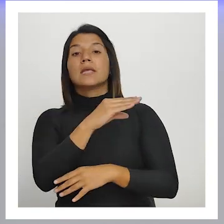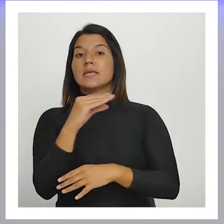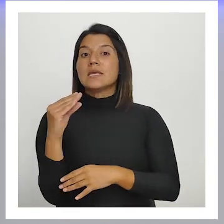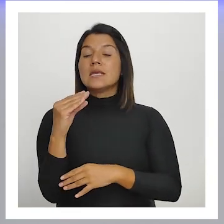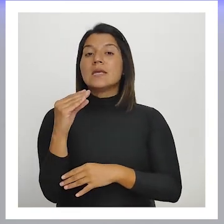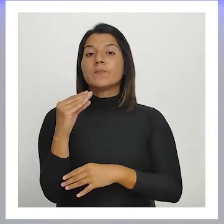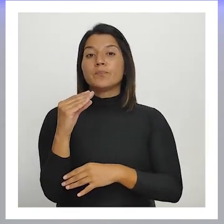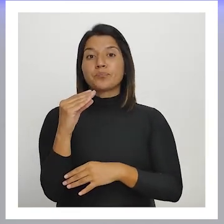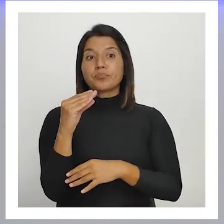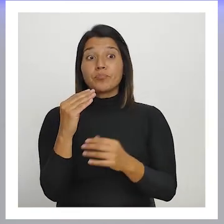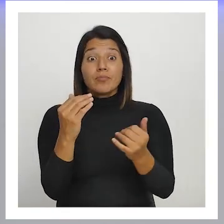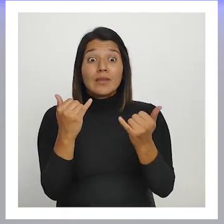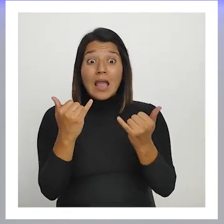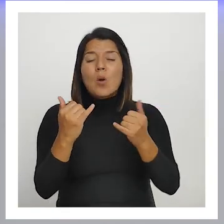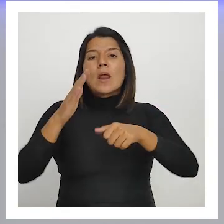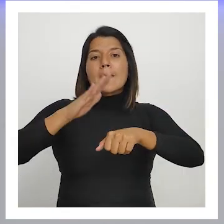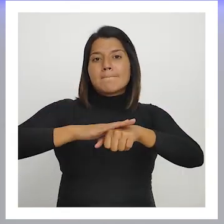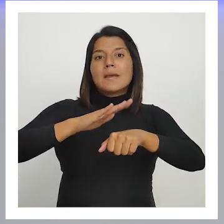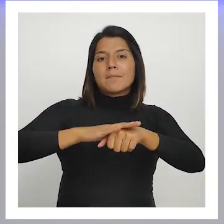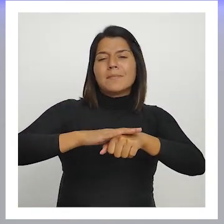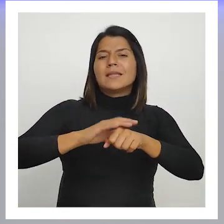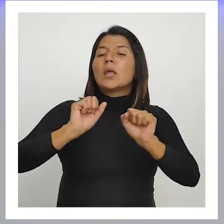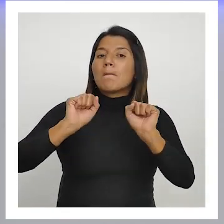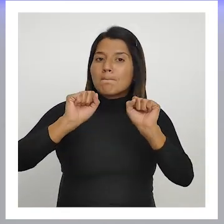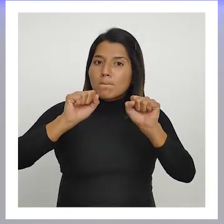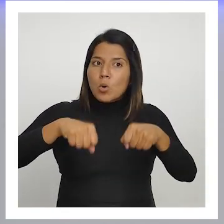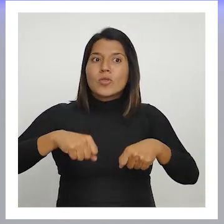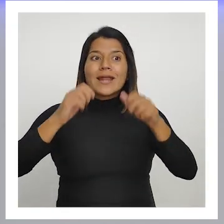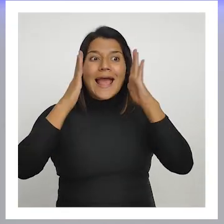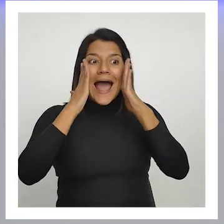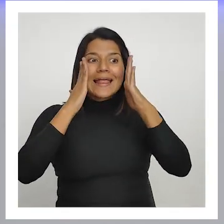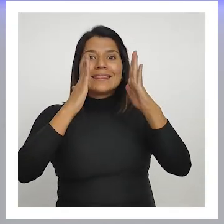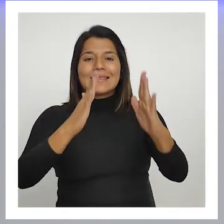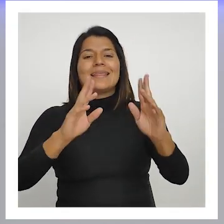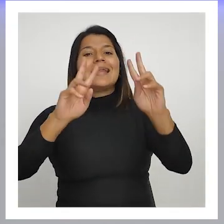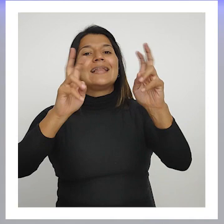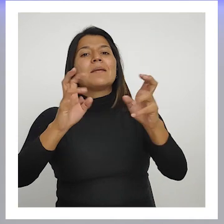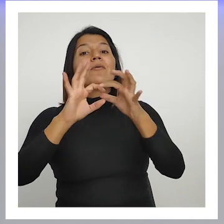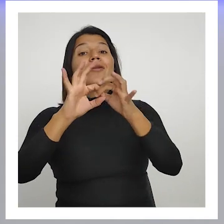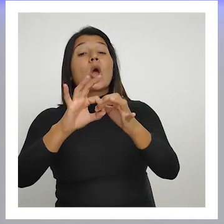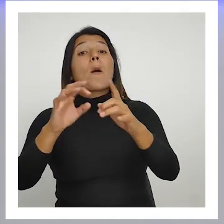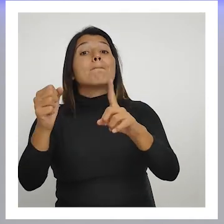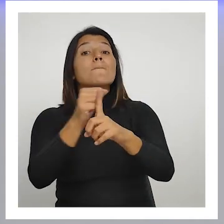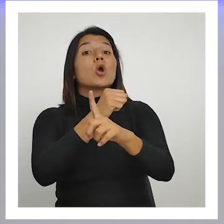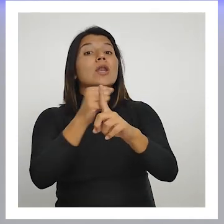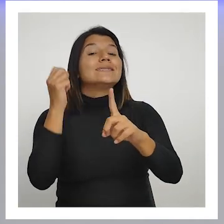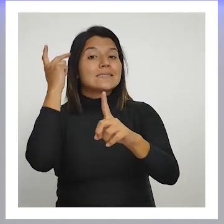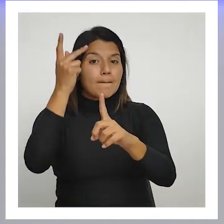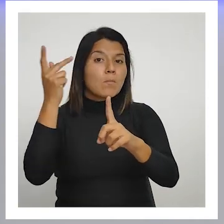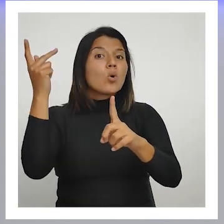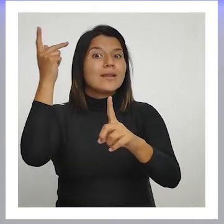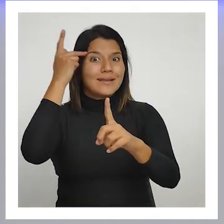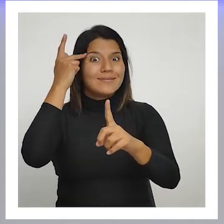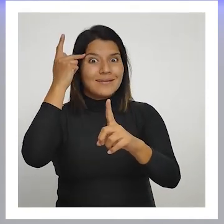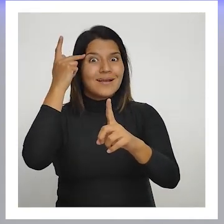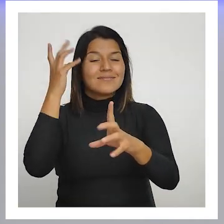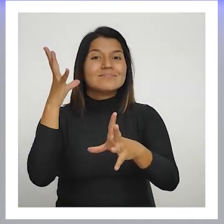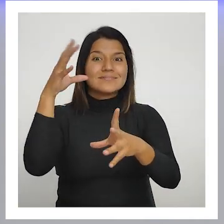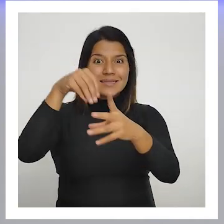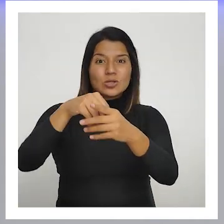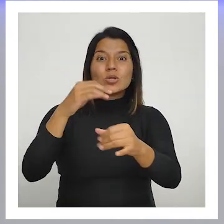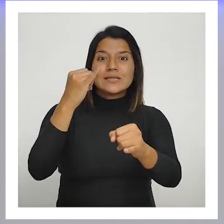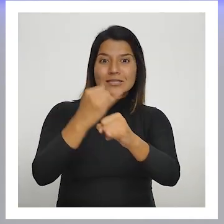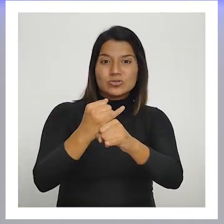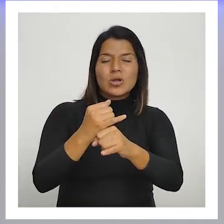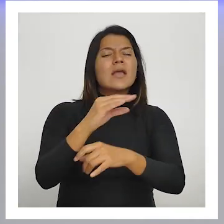y que está incorporando incluso el tema de violencia política dentro de esa política institucional,